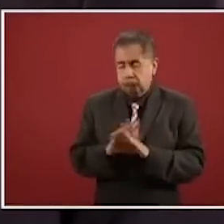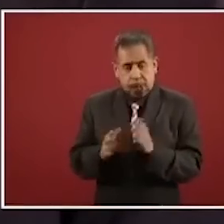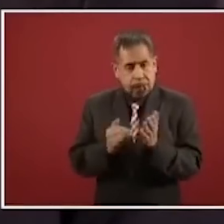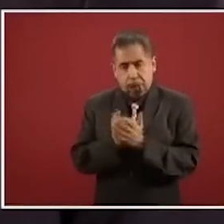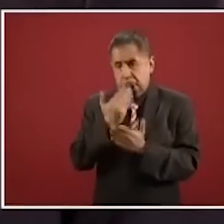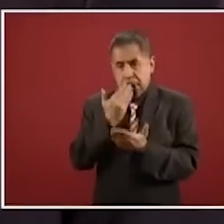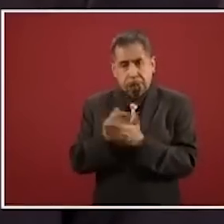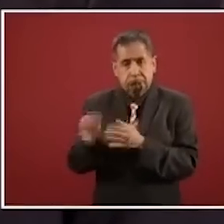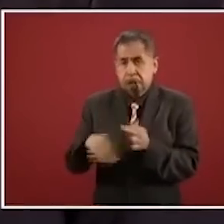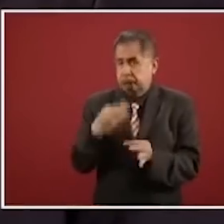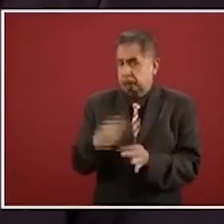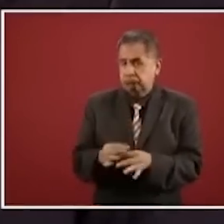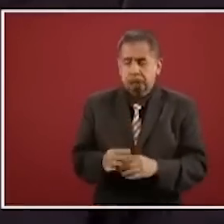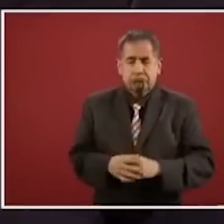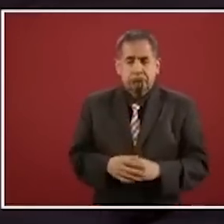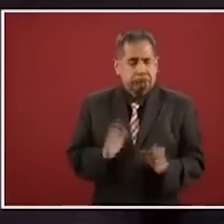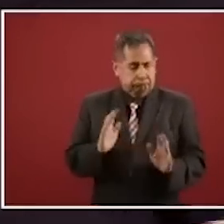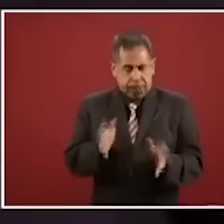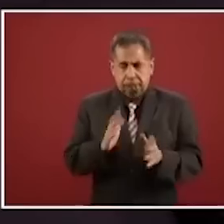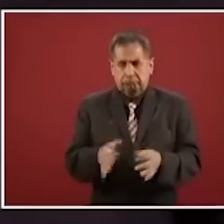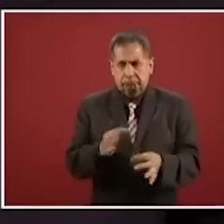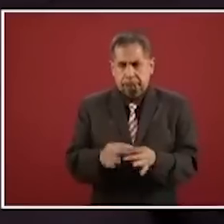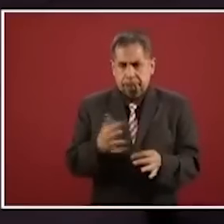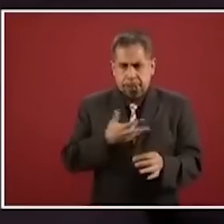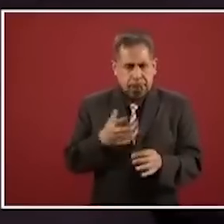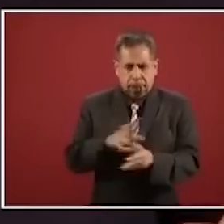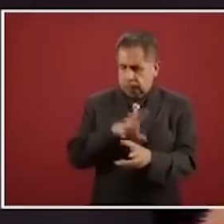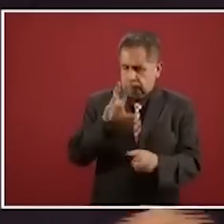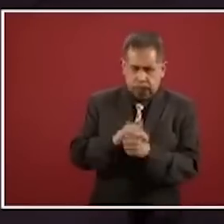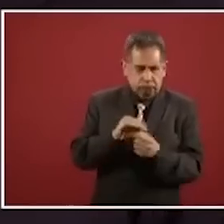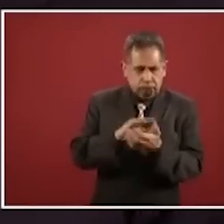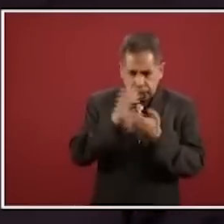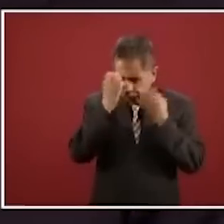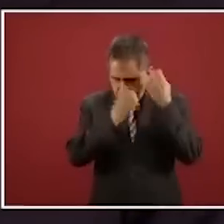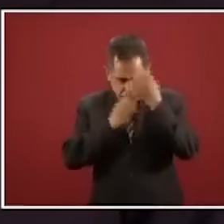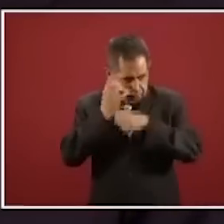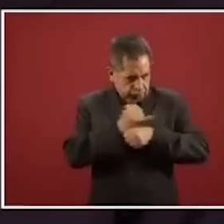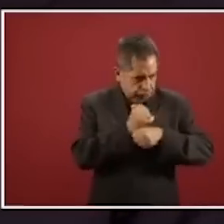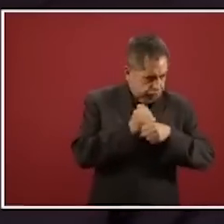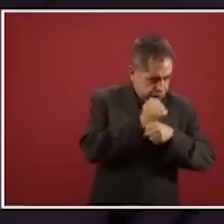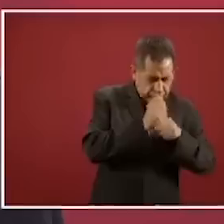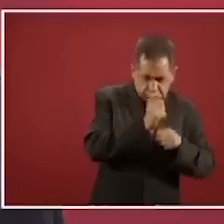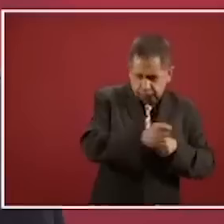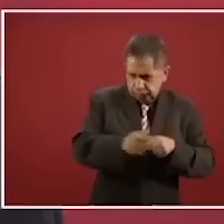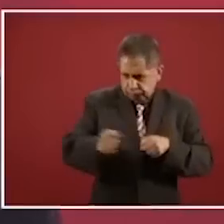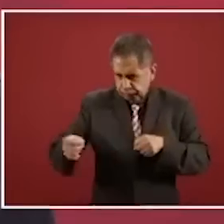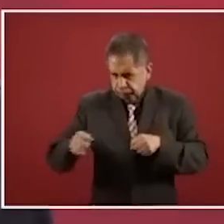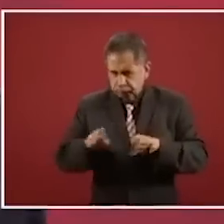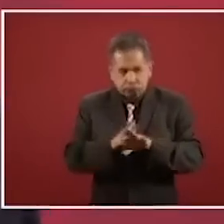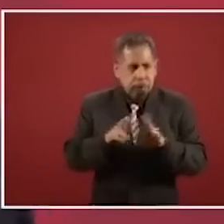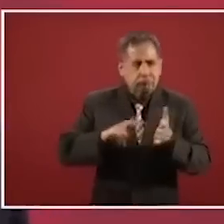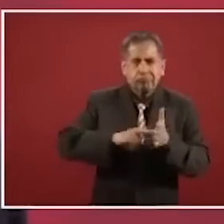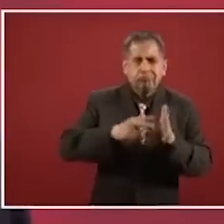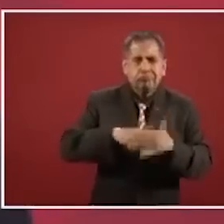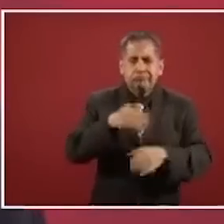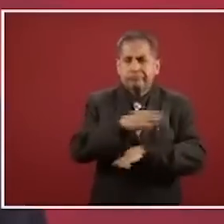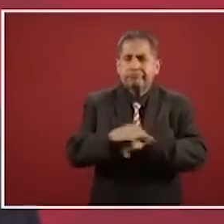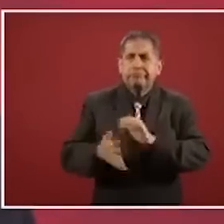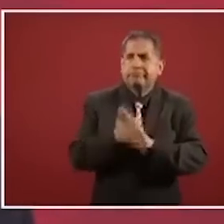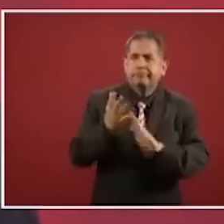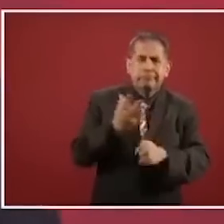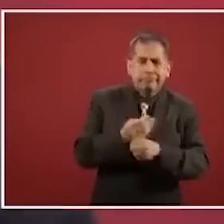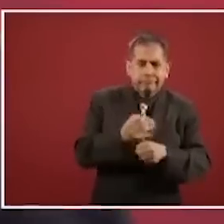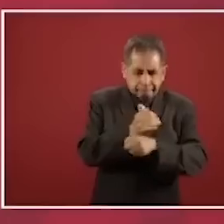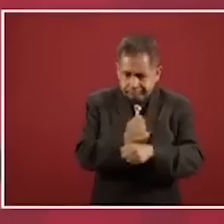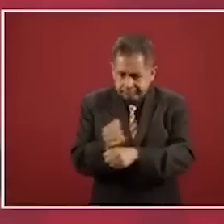forma. Ya se tienen todos los estudios de ingeniería básica.